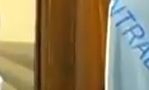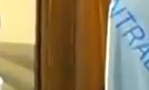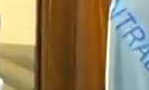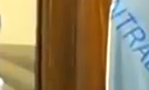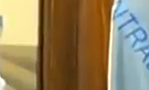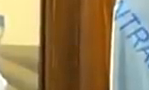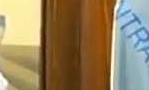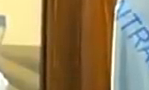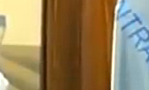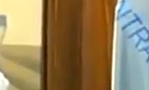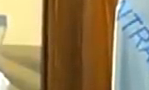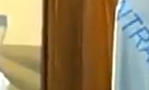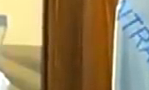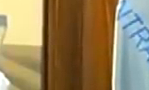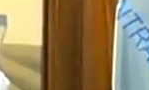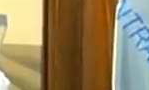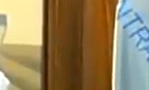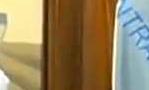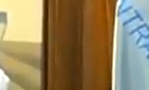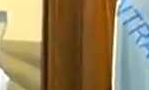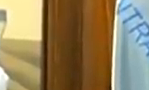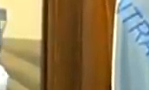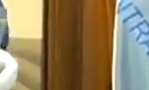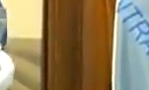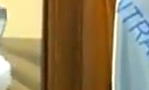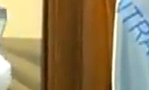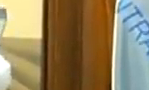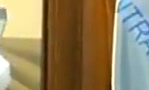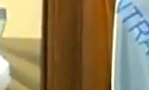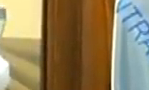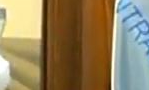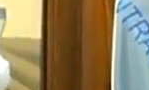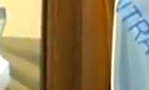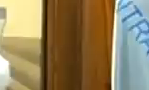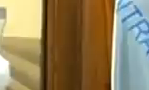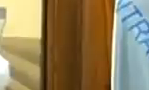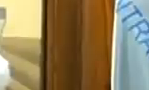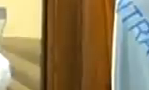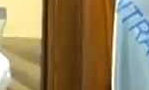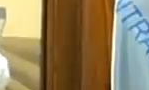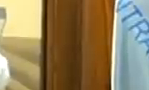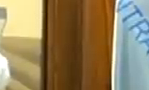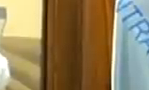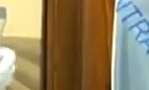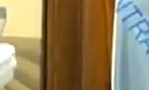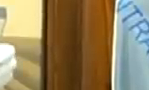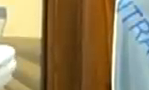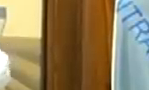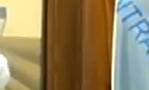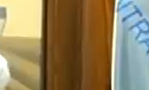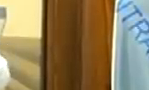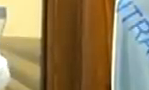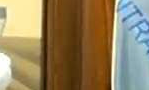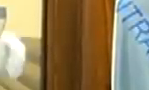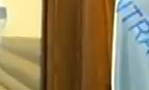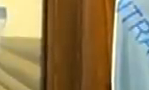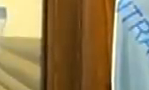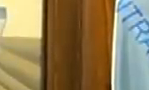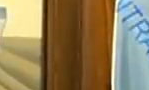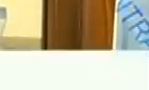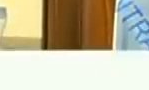Bolivariana de la Patria, sumándonos pues a una denuncia que hemos venido realizando desde el